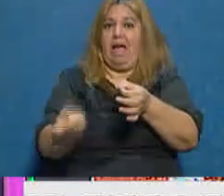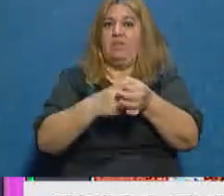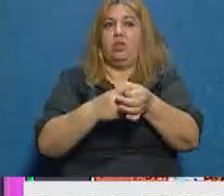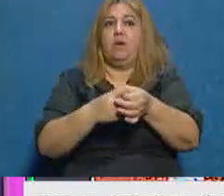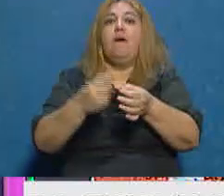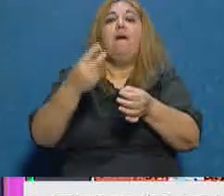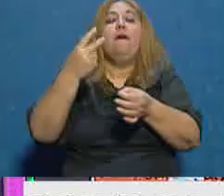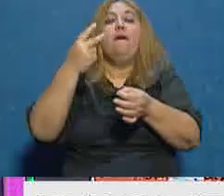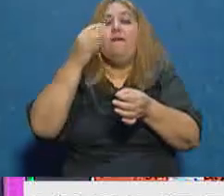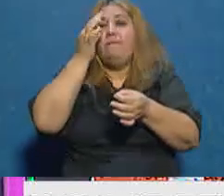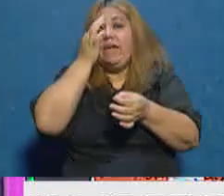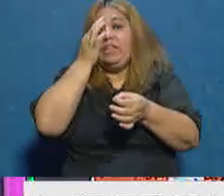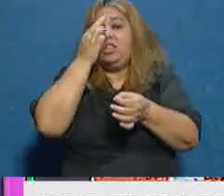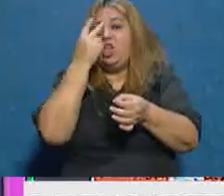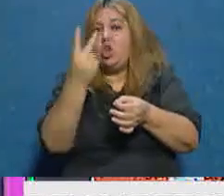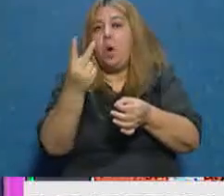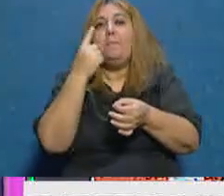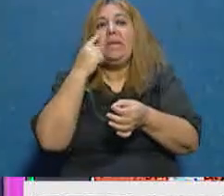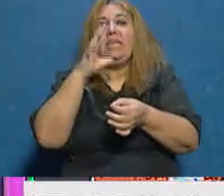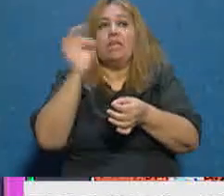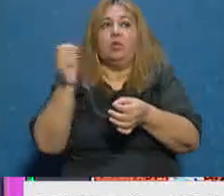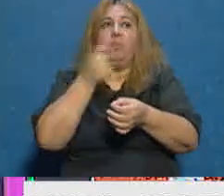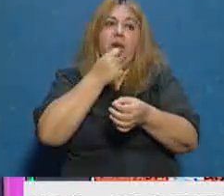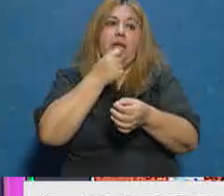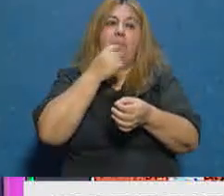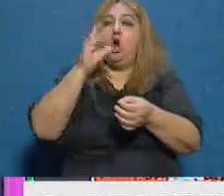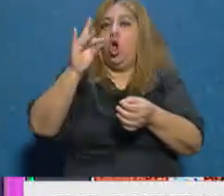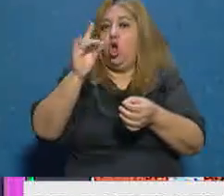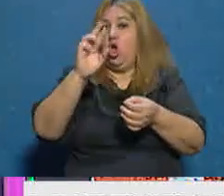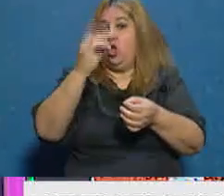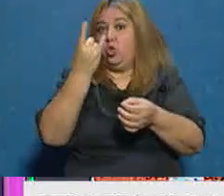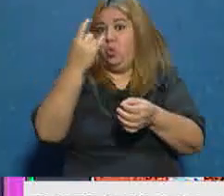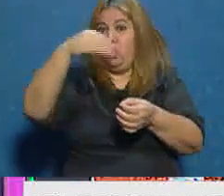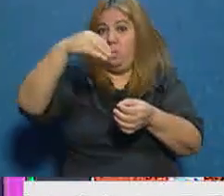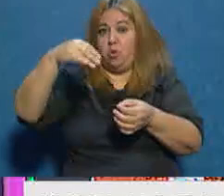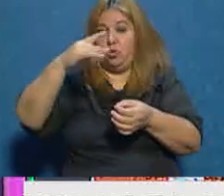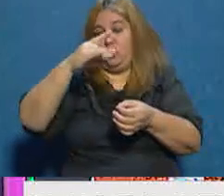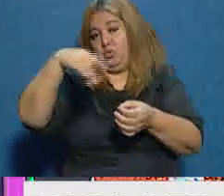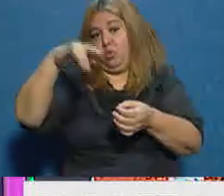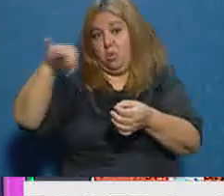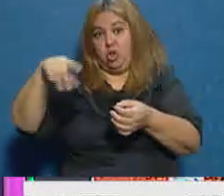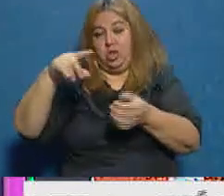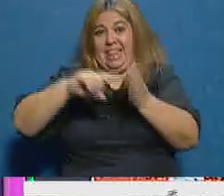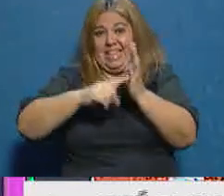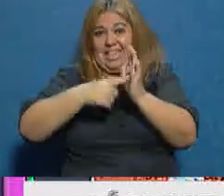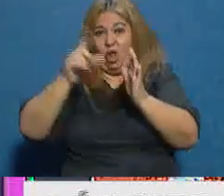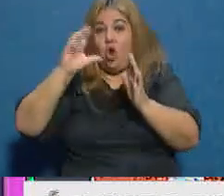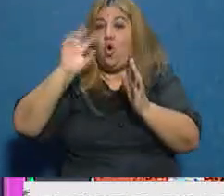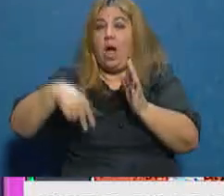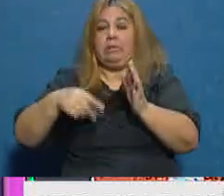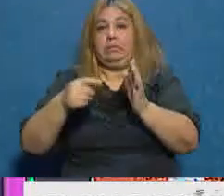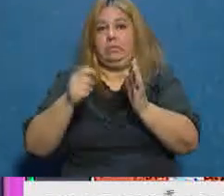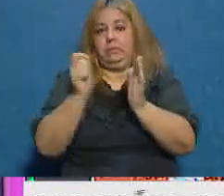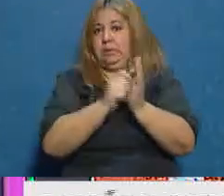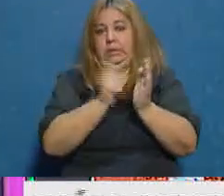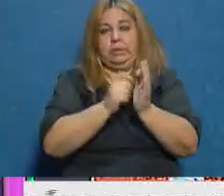pesos. Drummond, por ejemplo, de Luján. 22.500 pesos. No tiene un solo ingreso, no tienen publicidad, no tienen nada. Se tiene que inscribir en